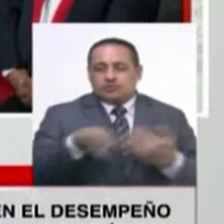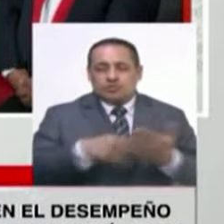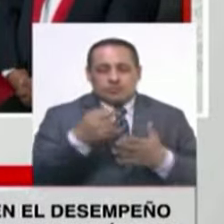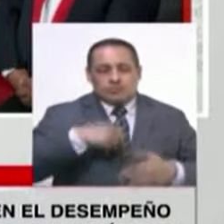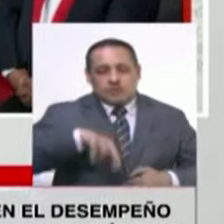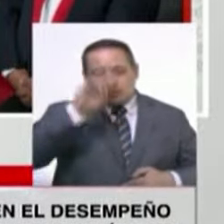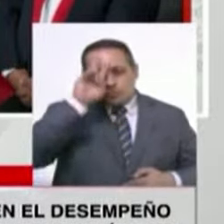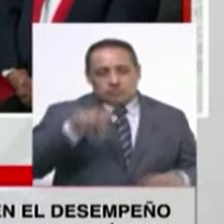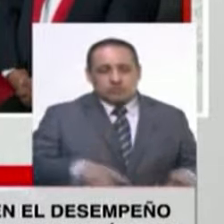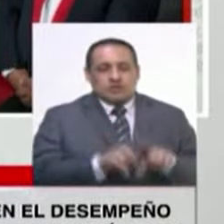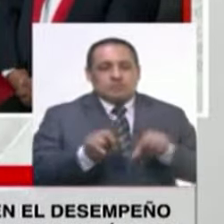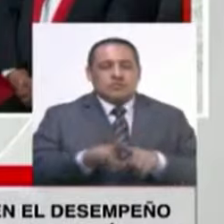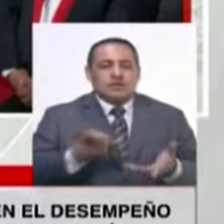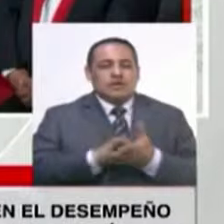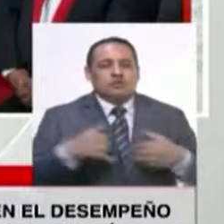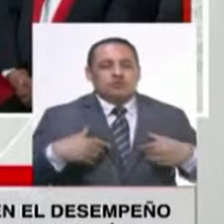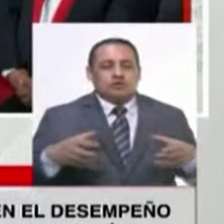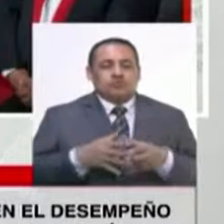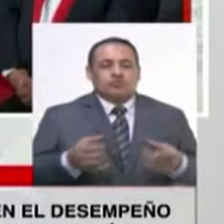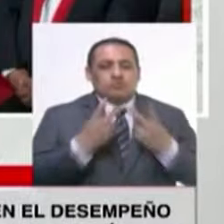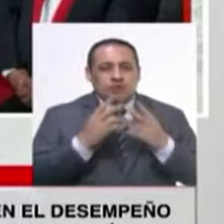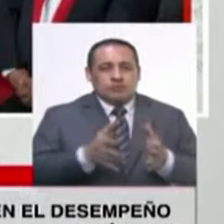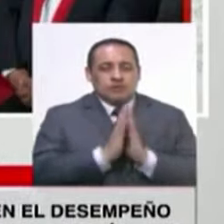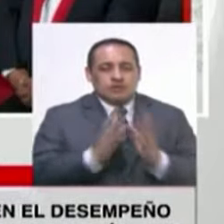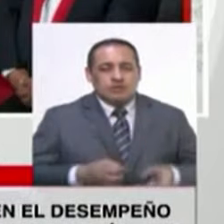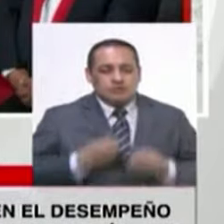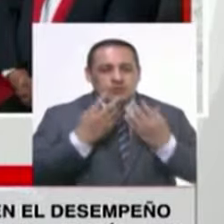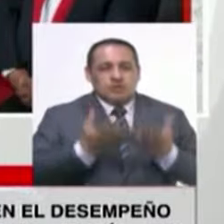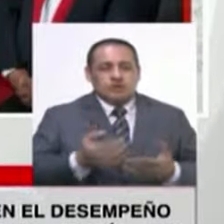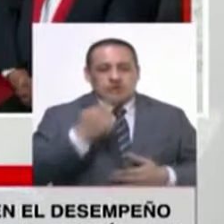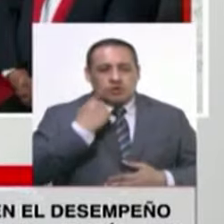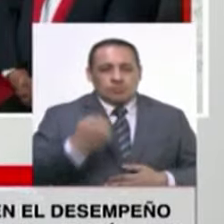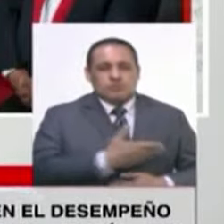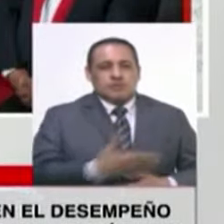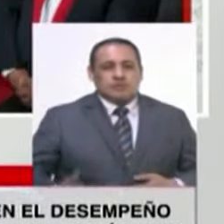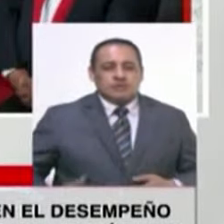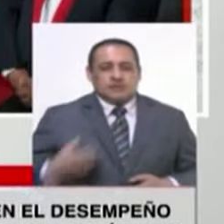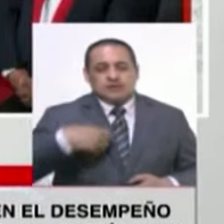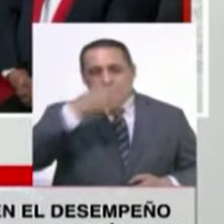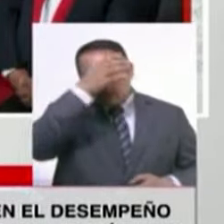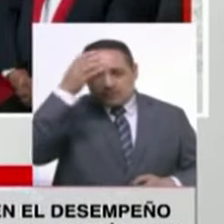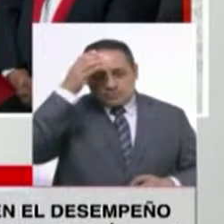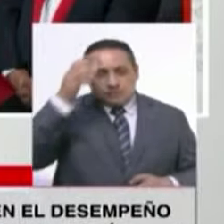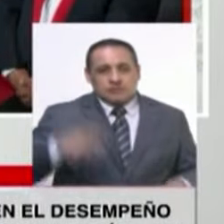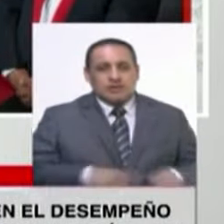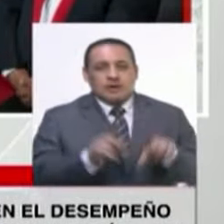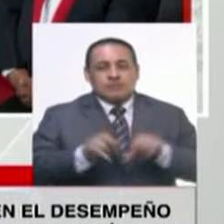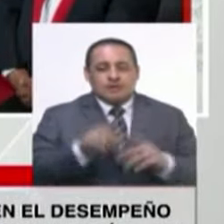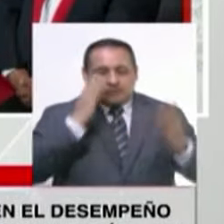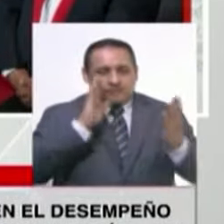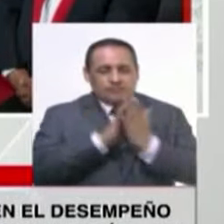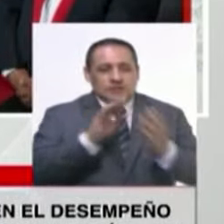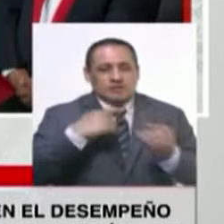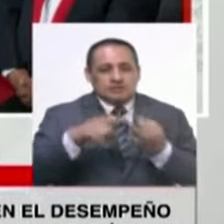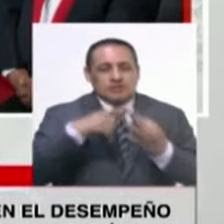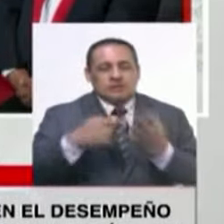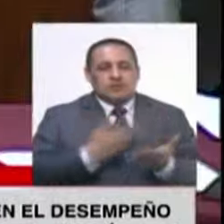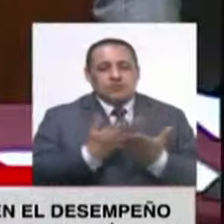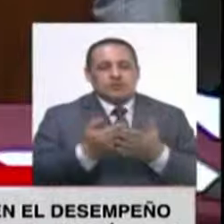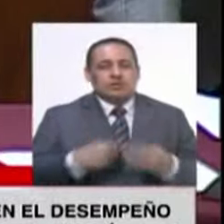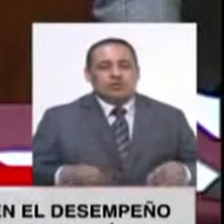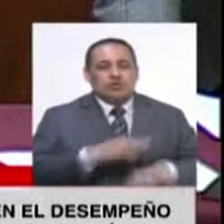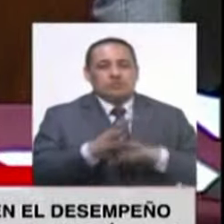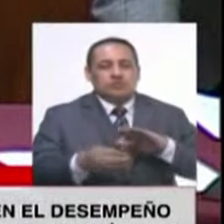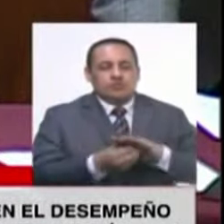país, cuando nosotros estamos solicitando la declaración del señor presidente de la República, justamente frente a estos presuntos actos de